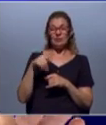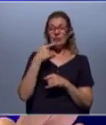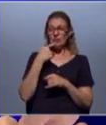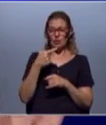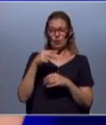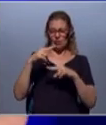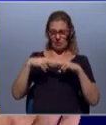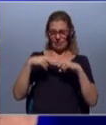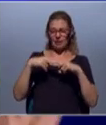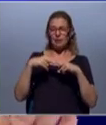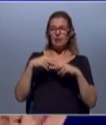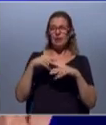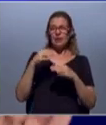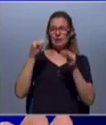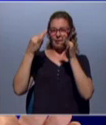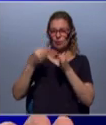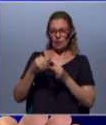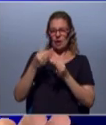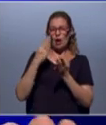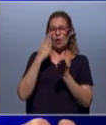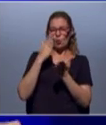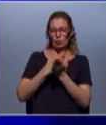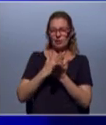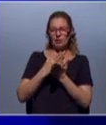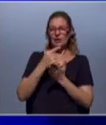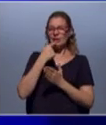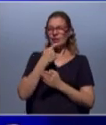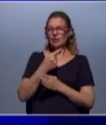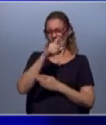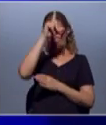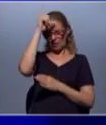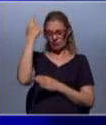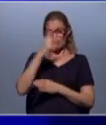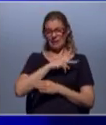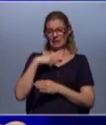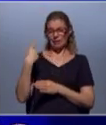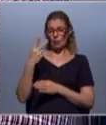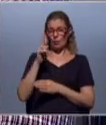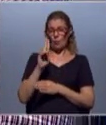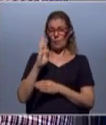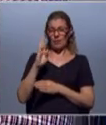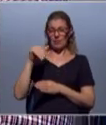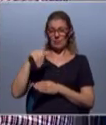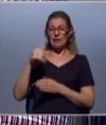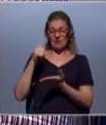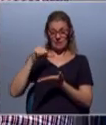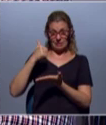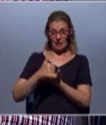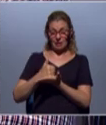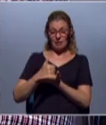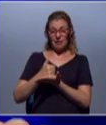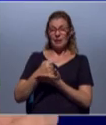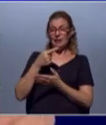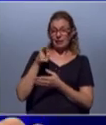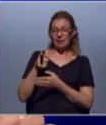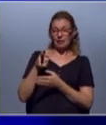dijo así la seguridad jurídica que el presidente doctor lacalle le garantizó al director de upm que en el uruguay existe es la que nos